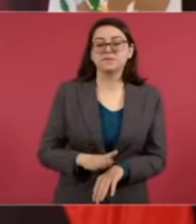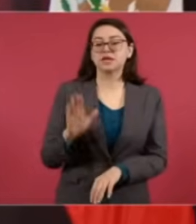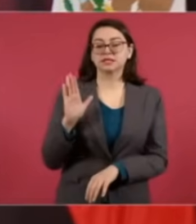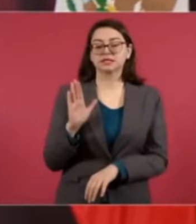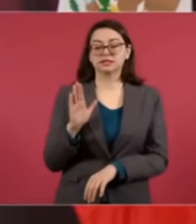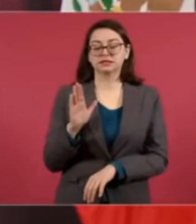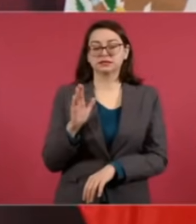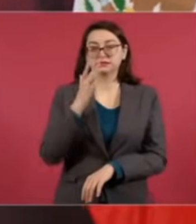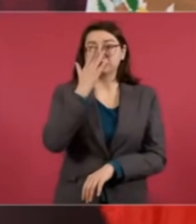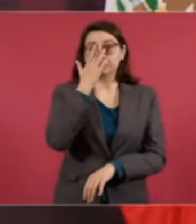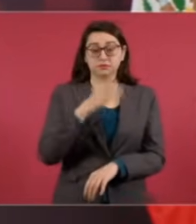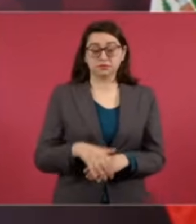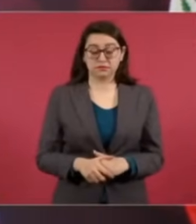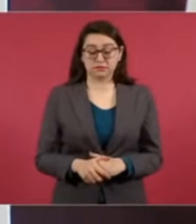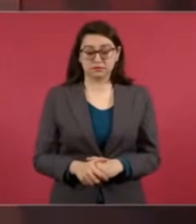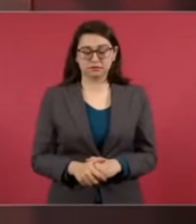En una ocasión